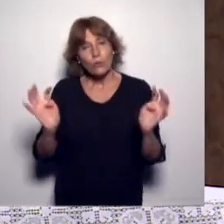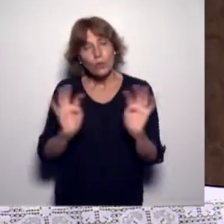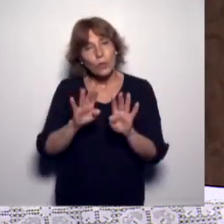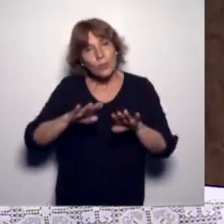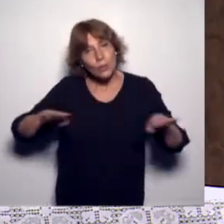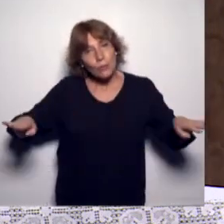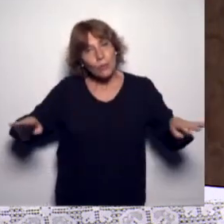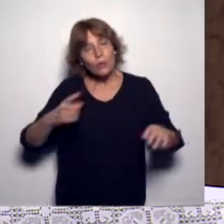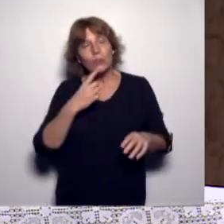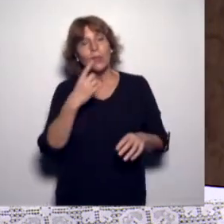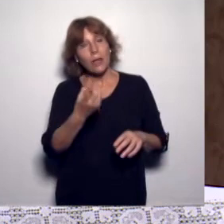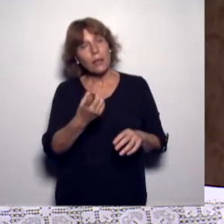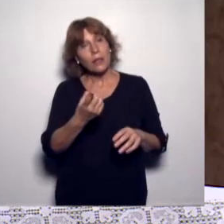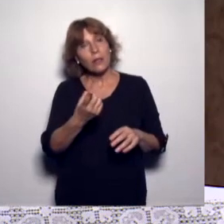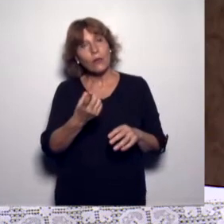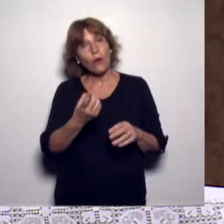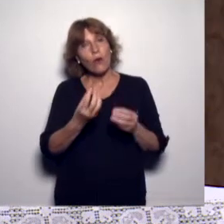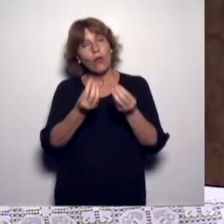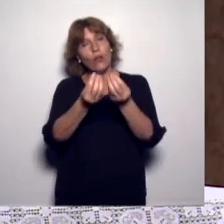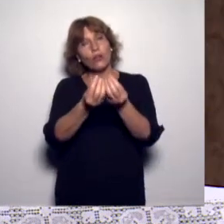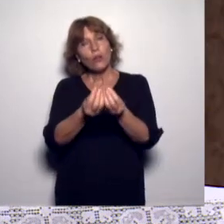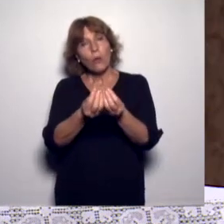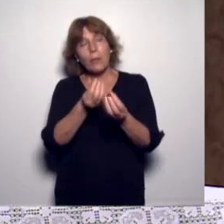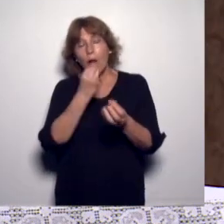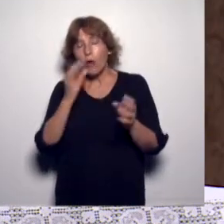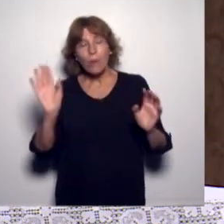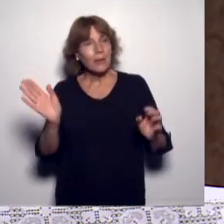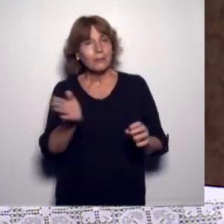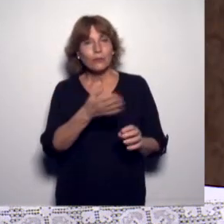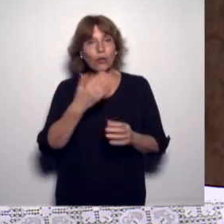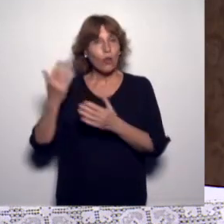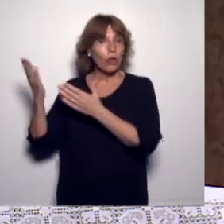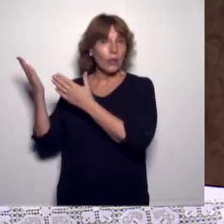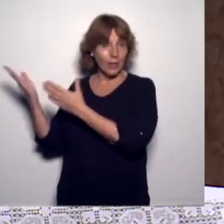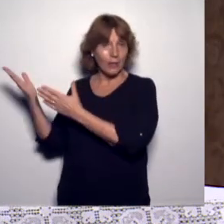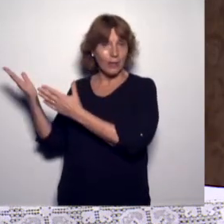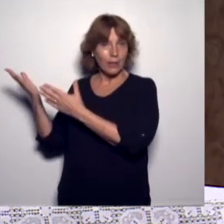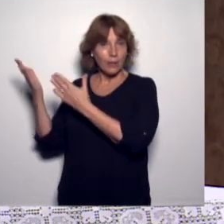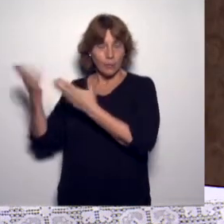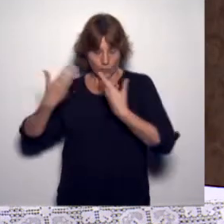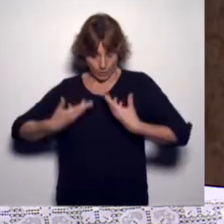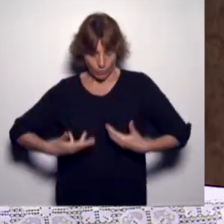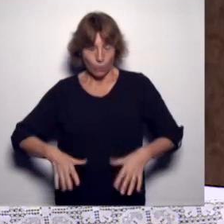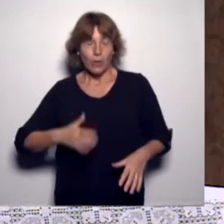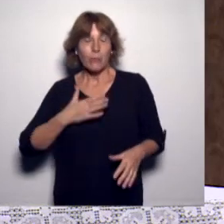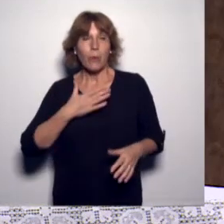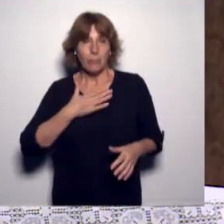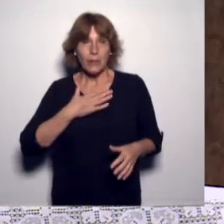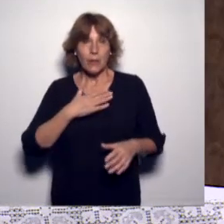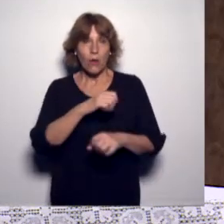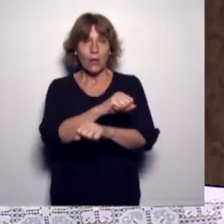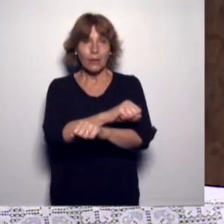diciendo: tomen y coman todos de él, porque esto es mi cuerpo que